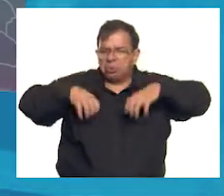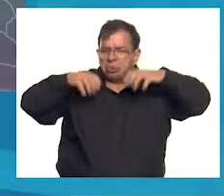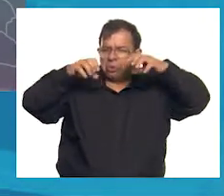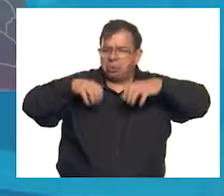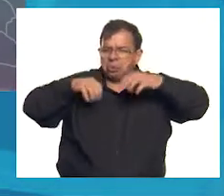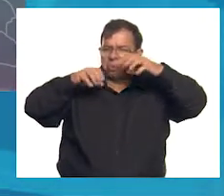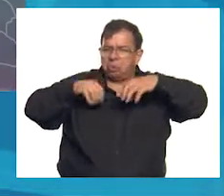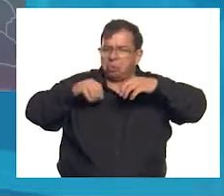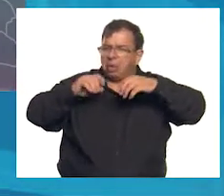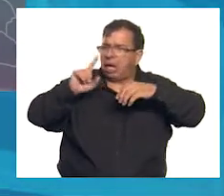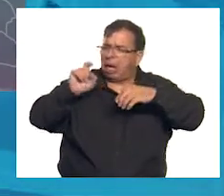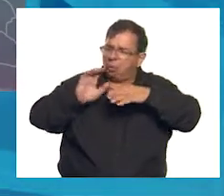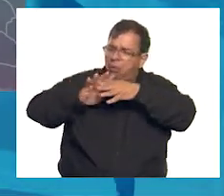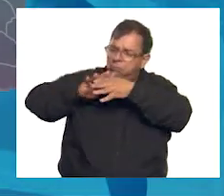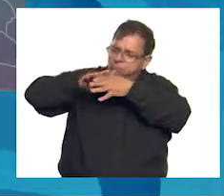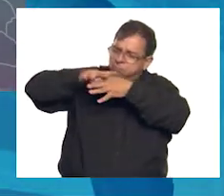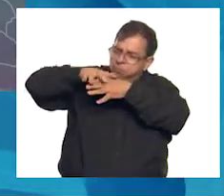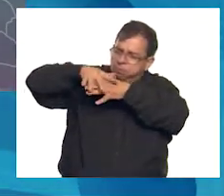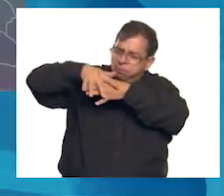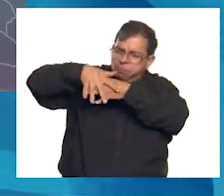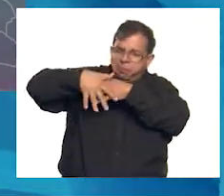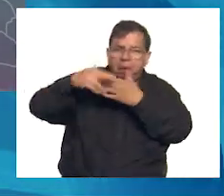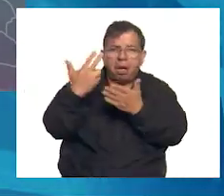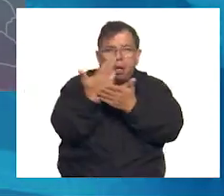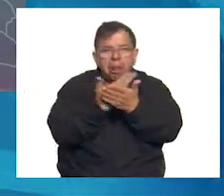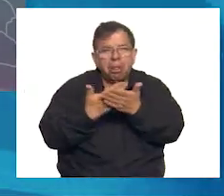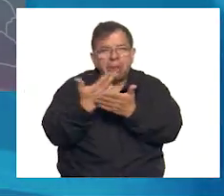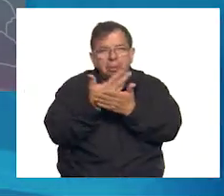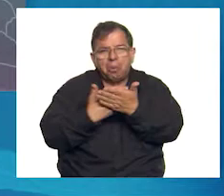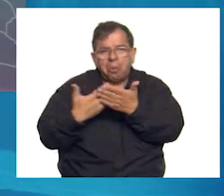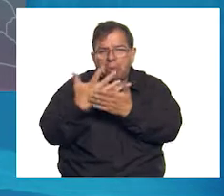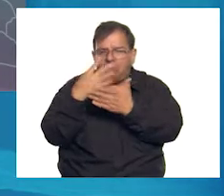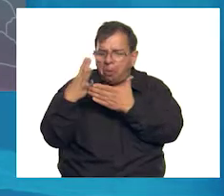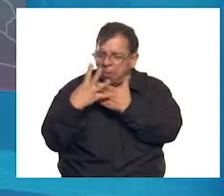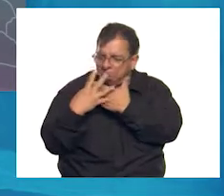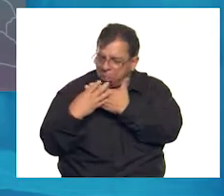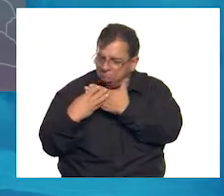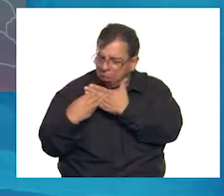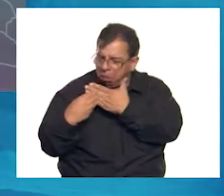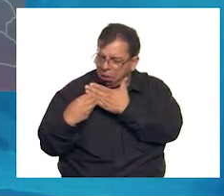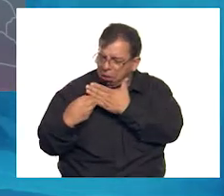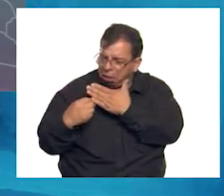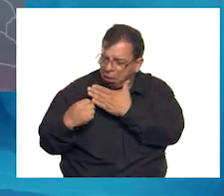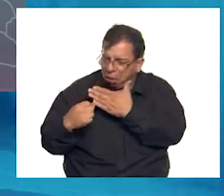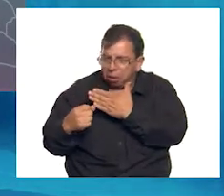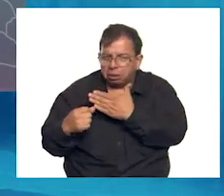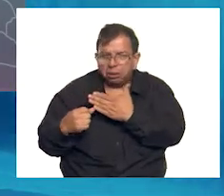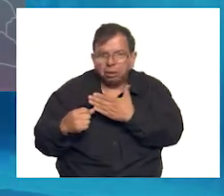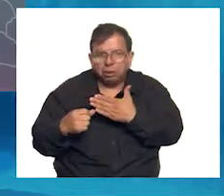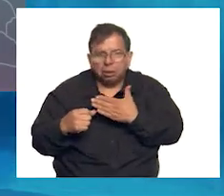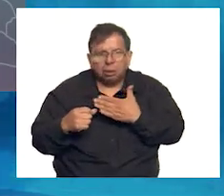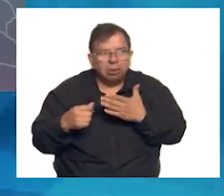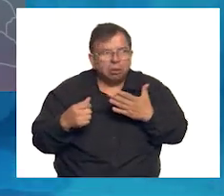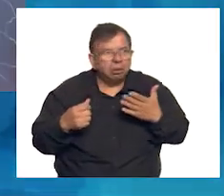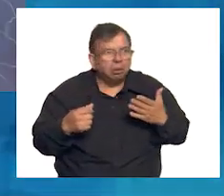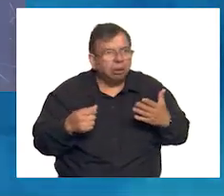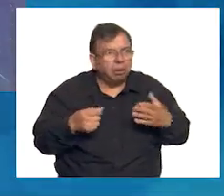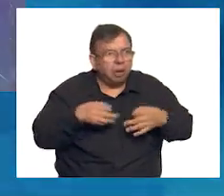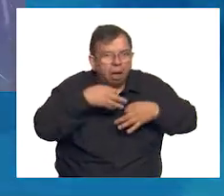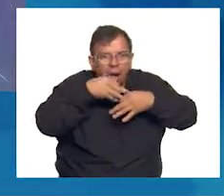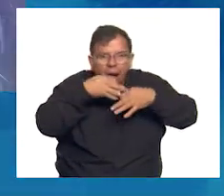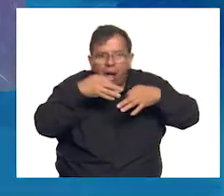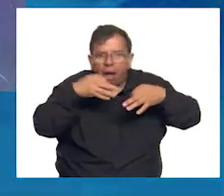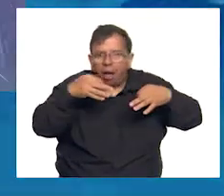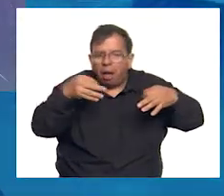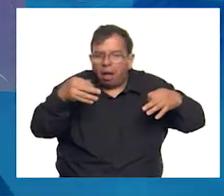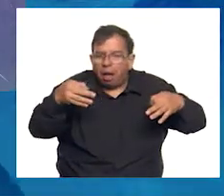por las paredes, diluyó el dibujo de la mulata. Luego de esto, se corrió el rumor de que